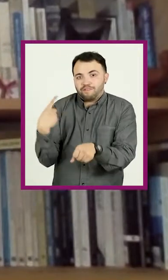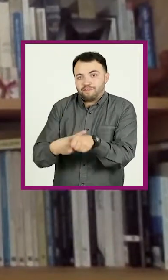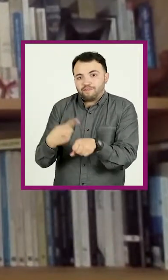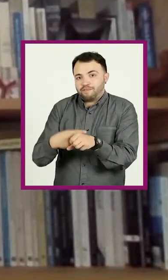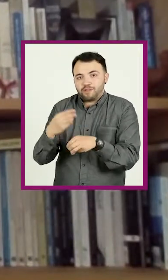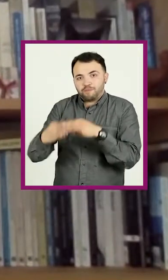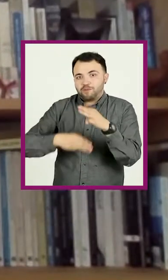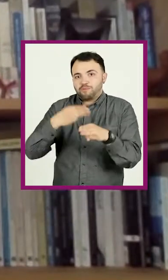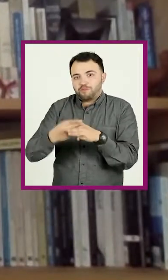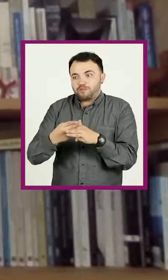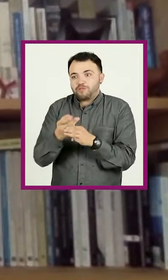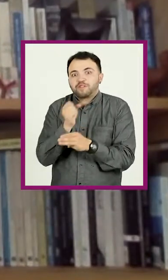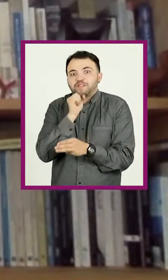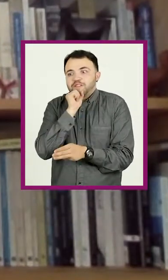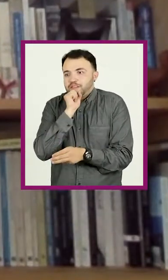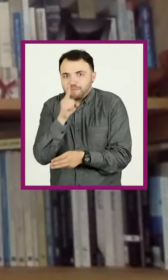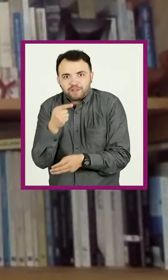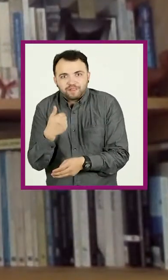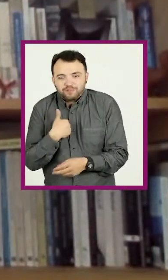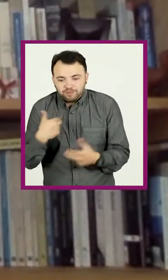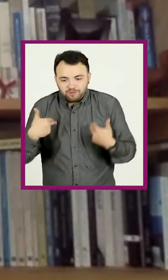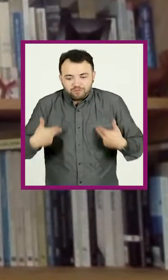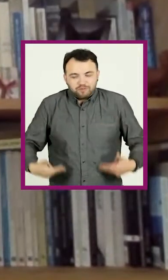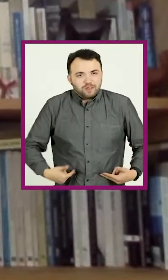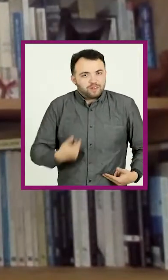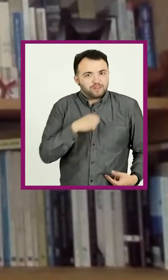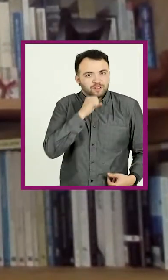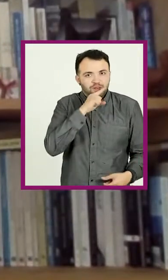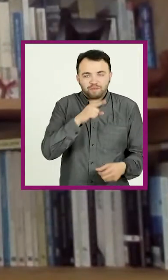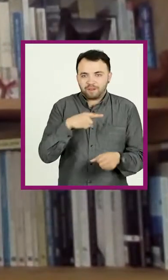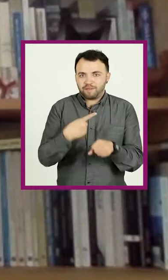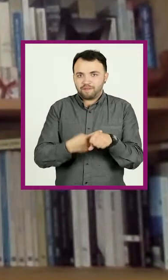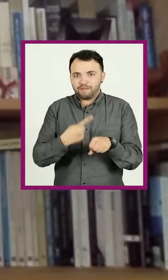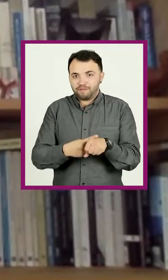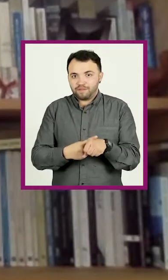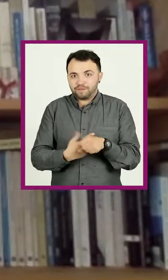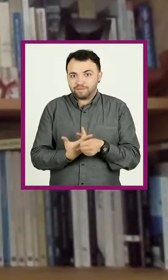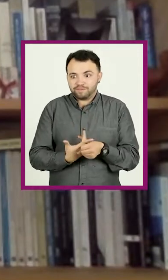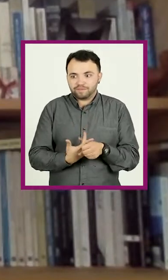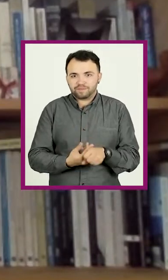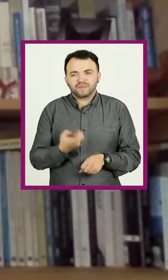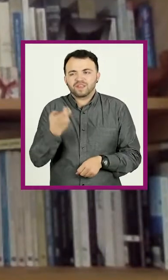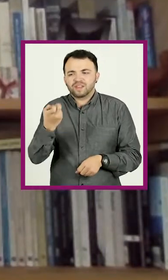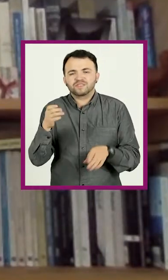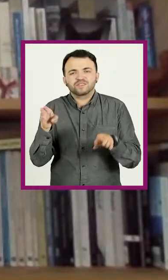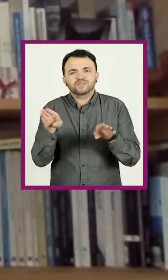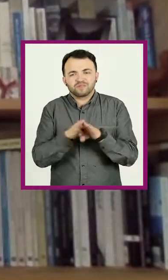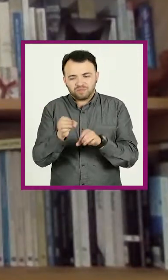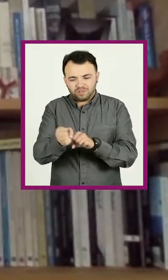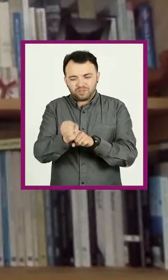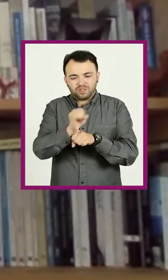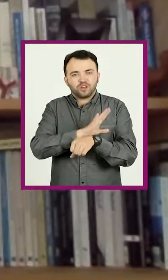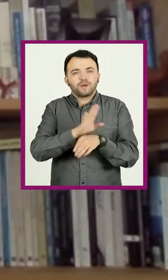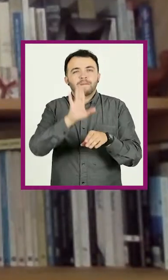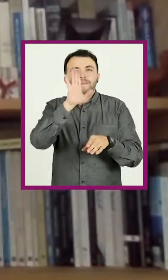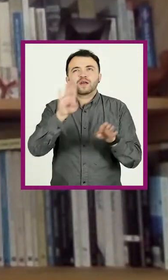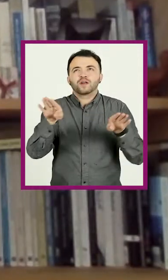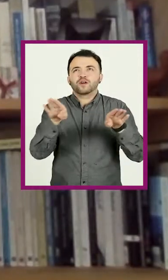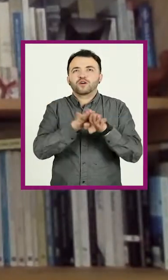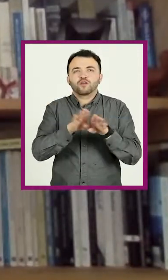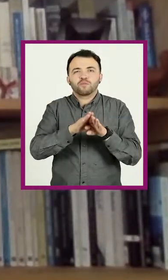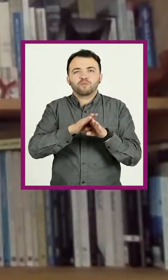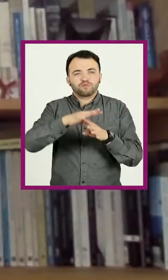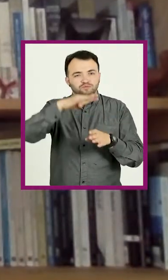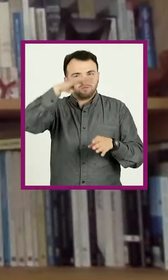también. Esta pandemia, dijo Rita Segato, es como un escáner que magnifica las fallas, las grietas en